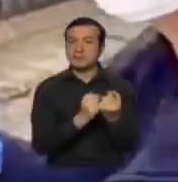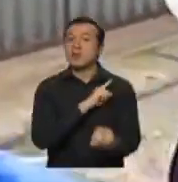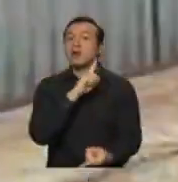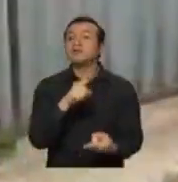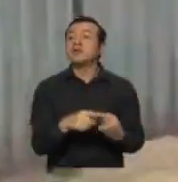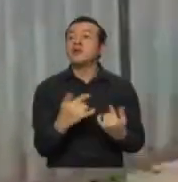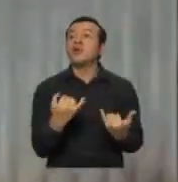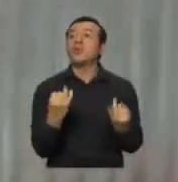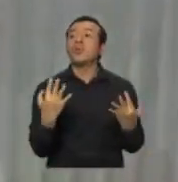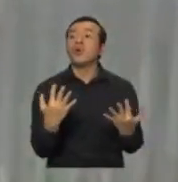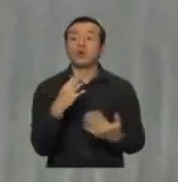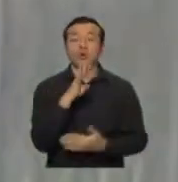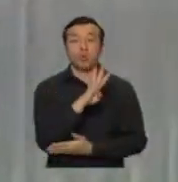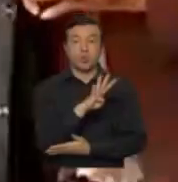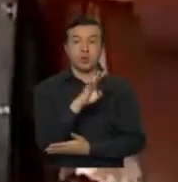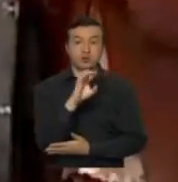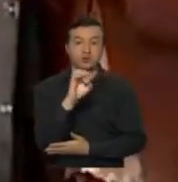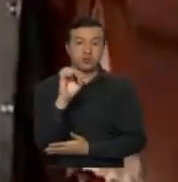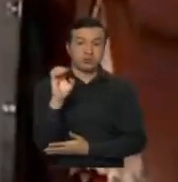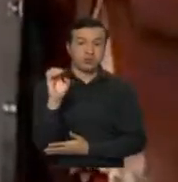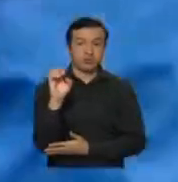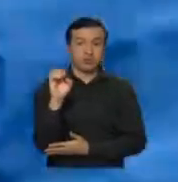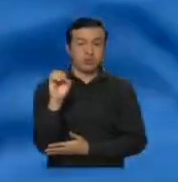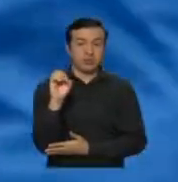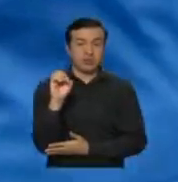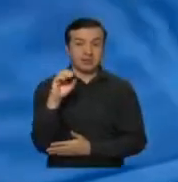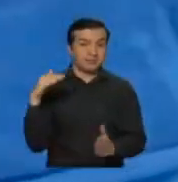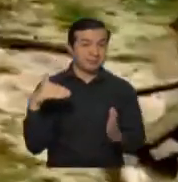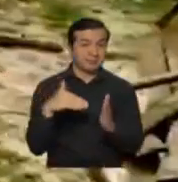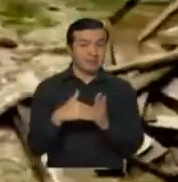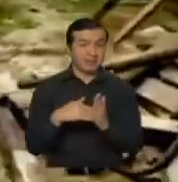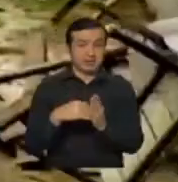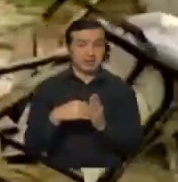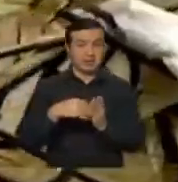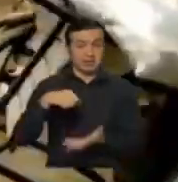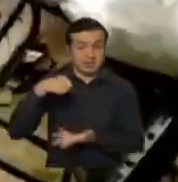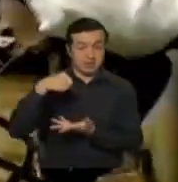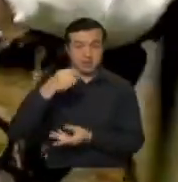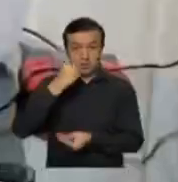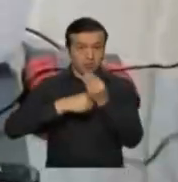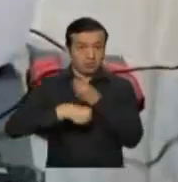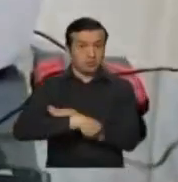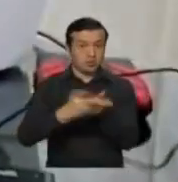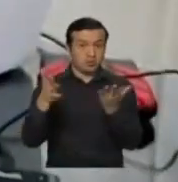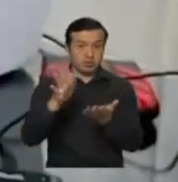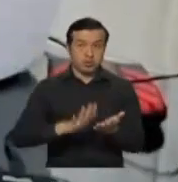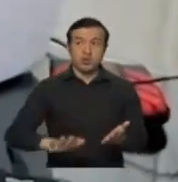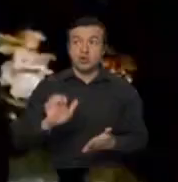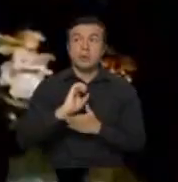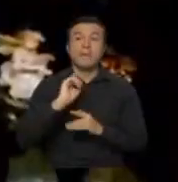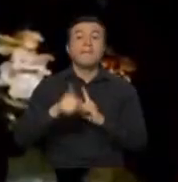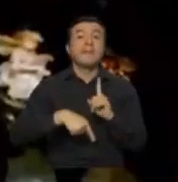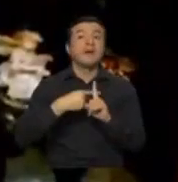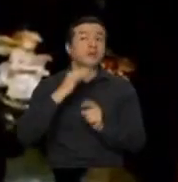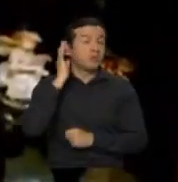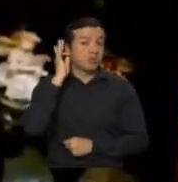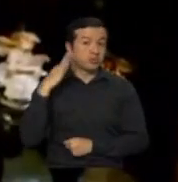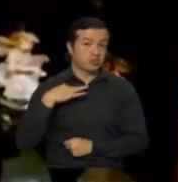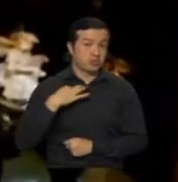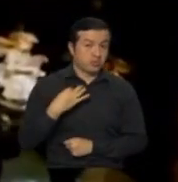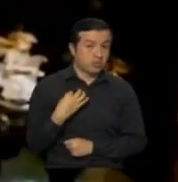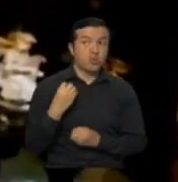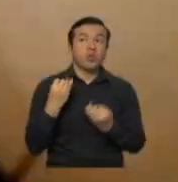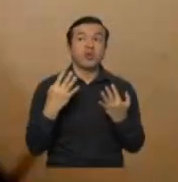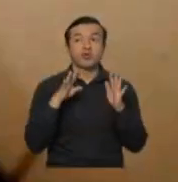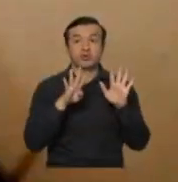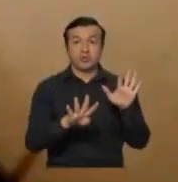se han entregado más de 403.000 canastas en todo el territorio ecuatoriano. Además, las Manuelas han realizado cerca